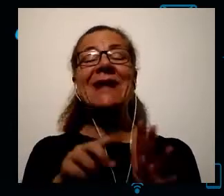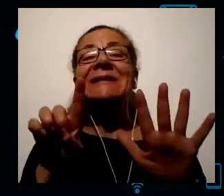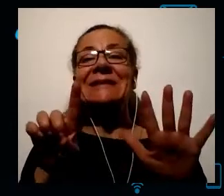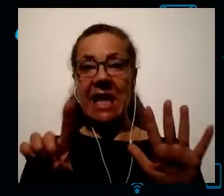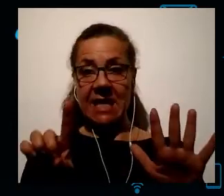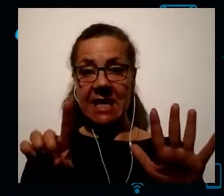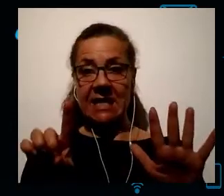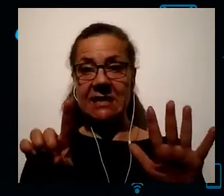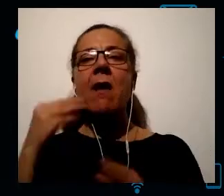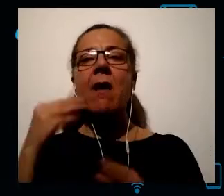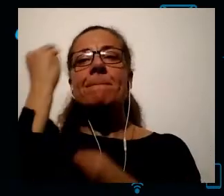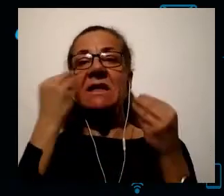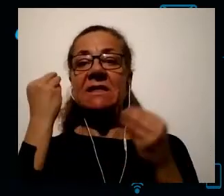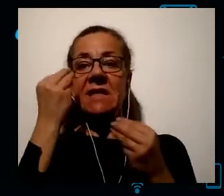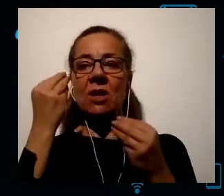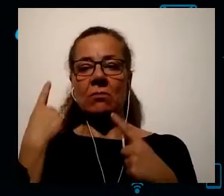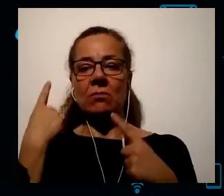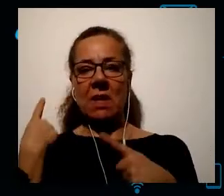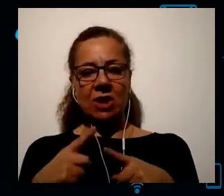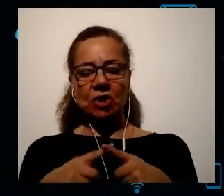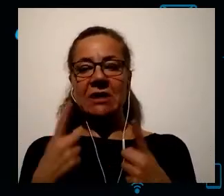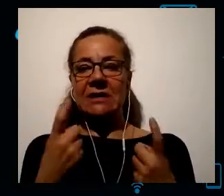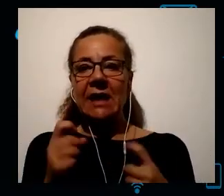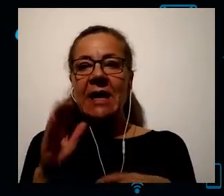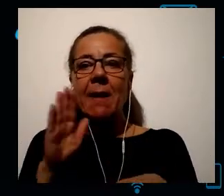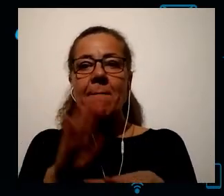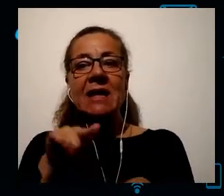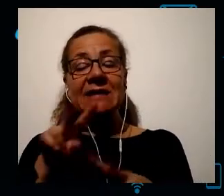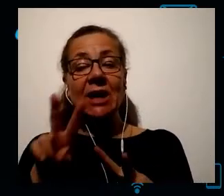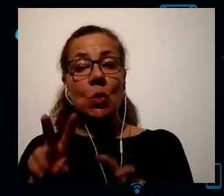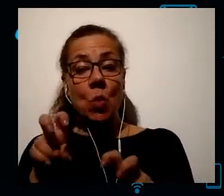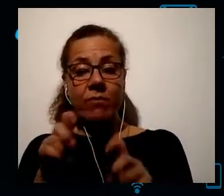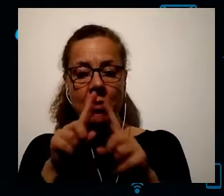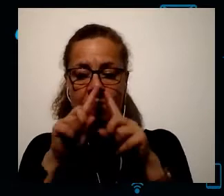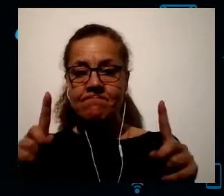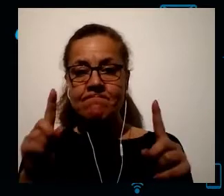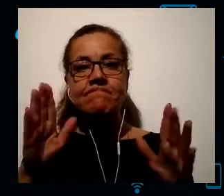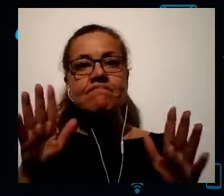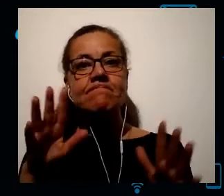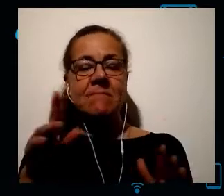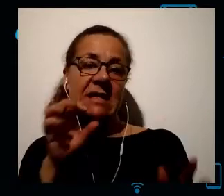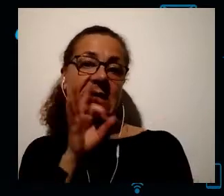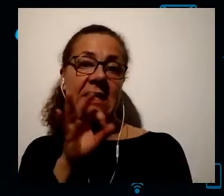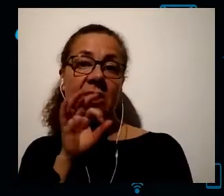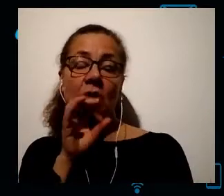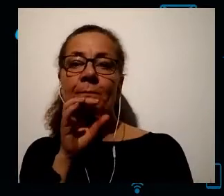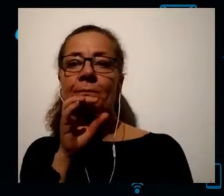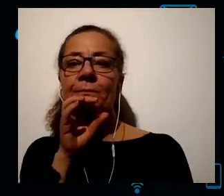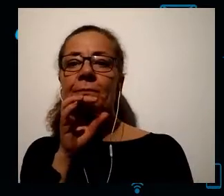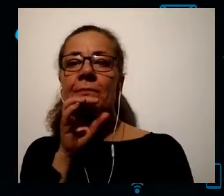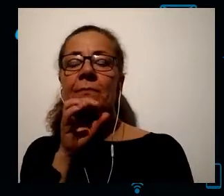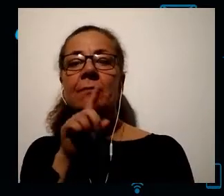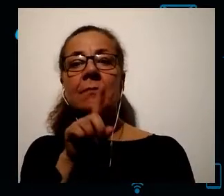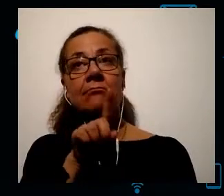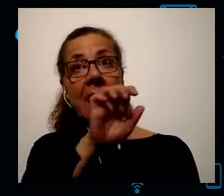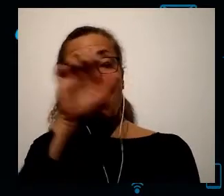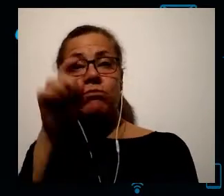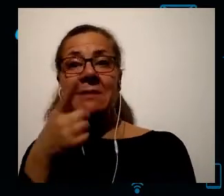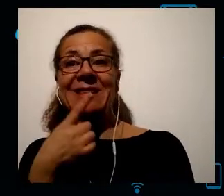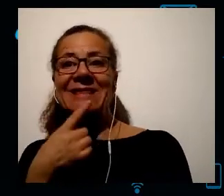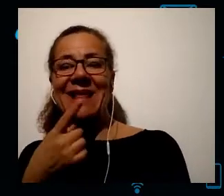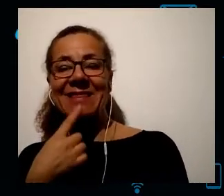competencias que se requerían para este nuevo milenio el parlamento europeo señalaba la competencia digital como ésta